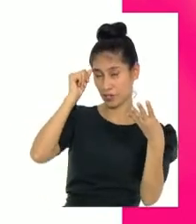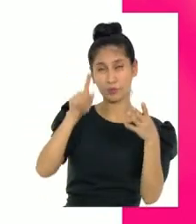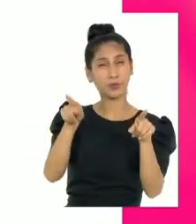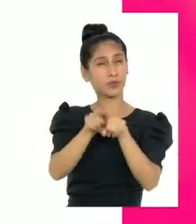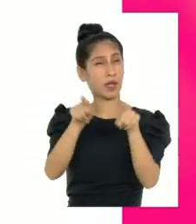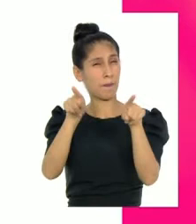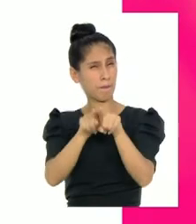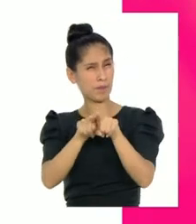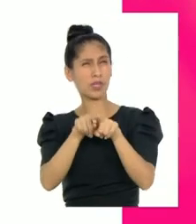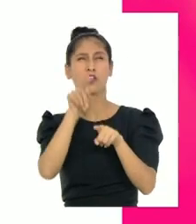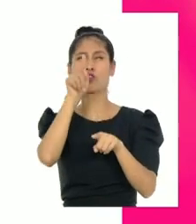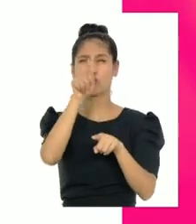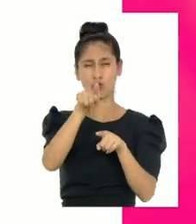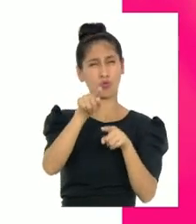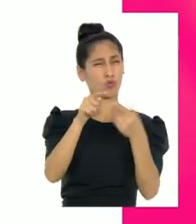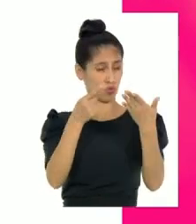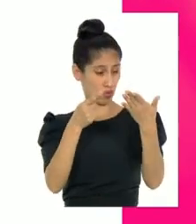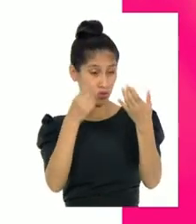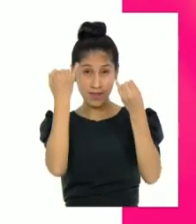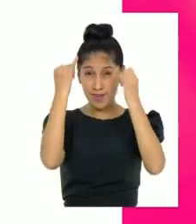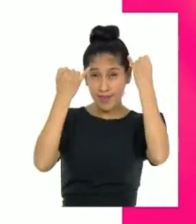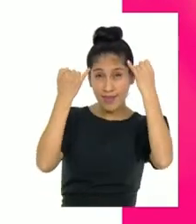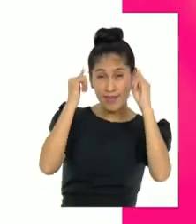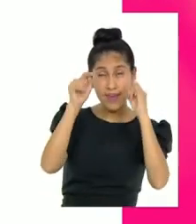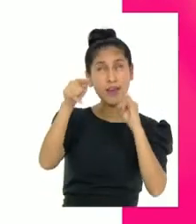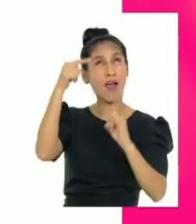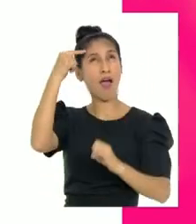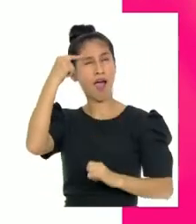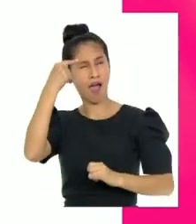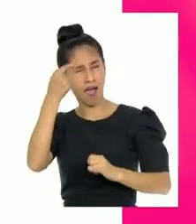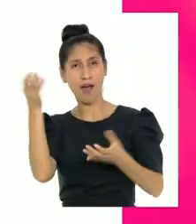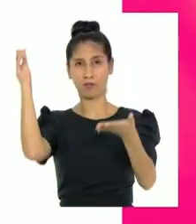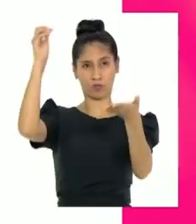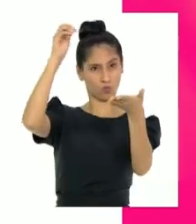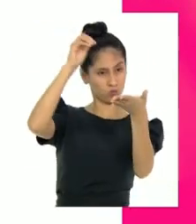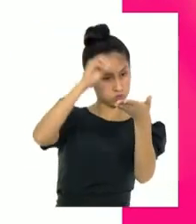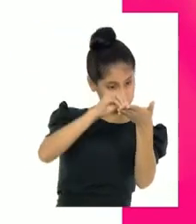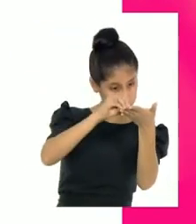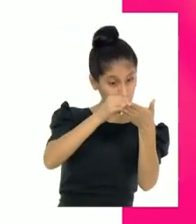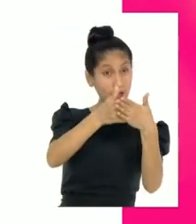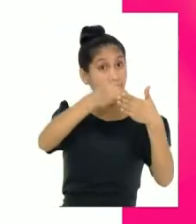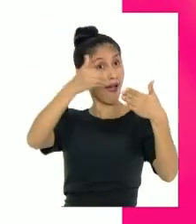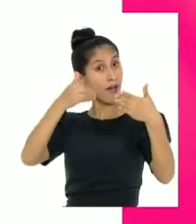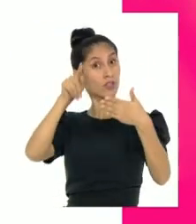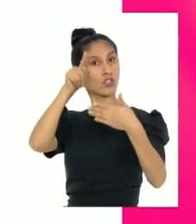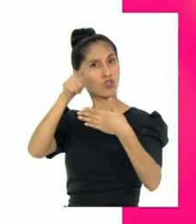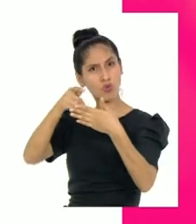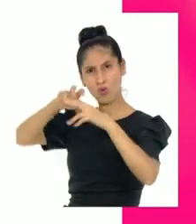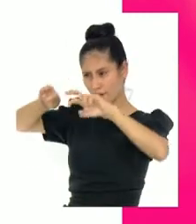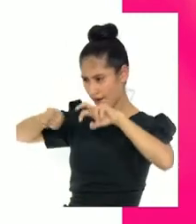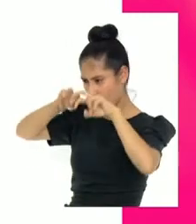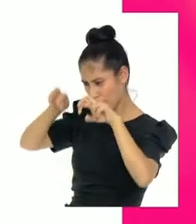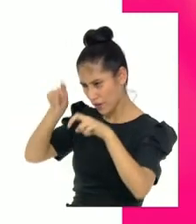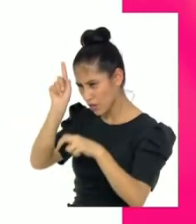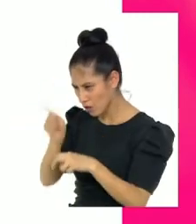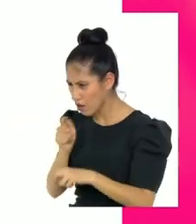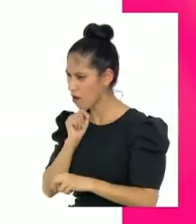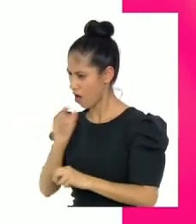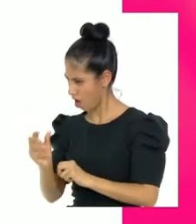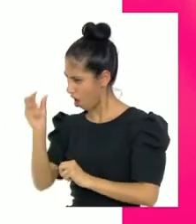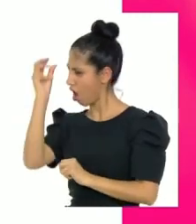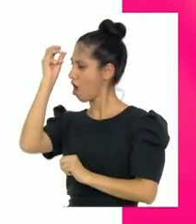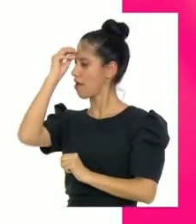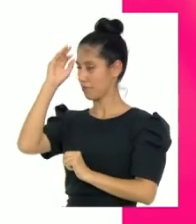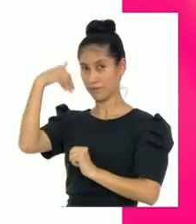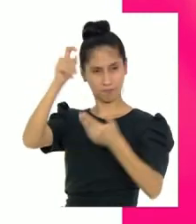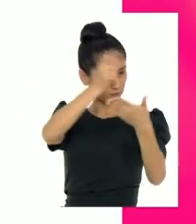apoyo o los argumentos. Estos pueden ser resultados de investigaciones o testimonios personales. Eso sí, para